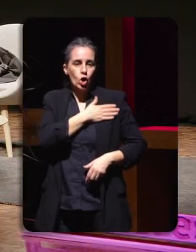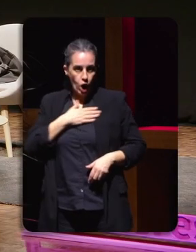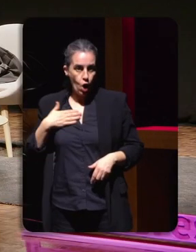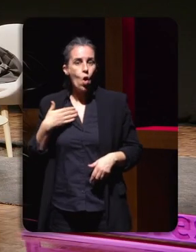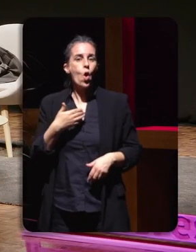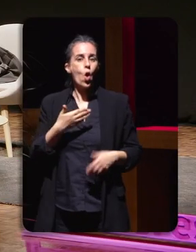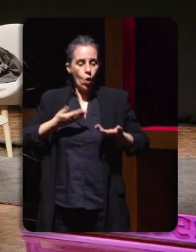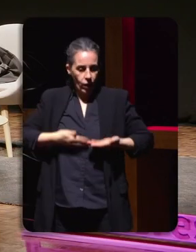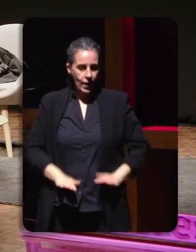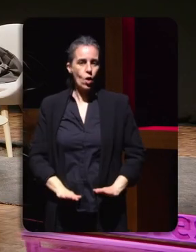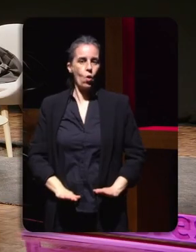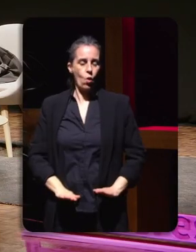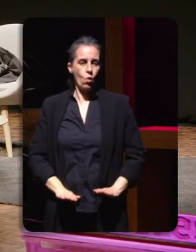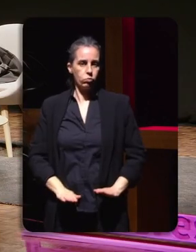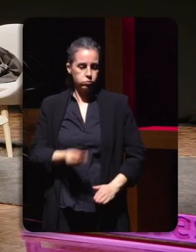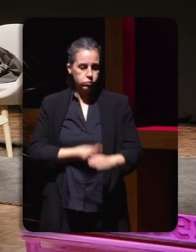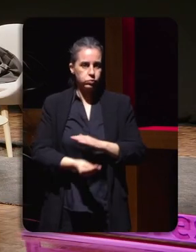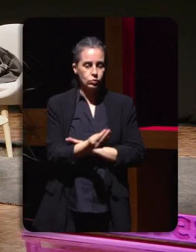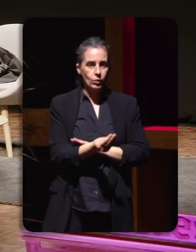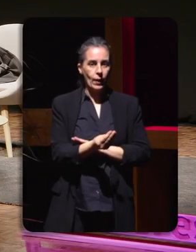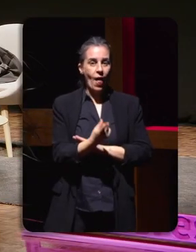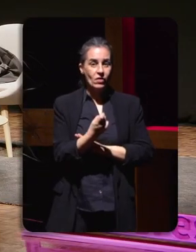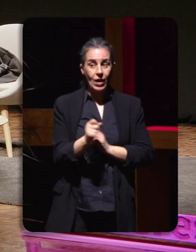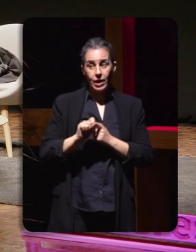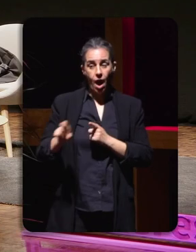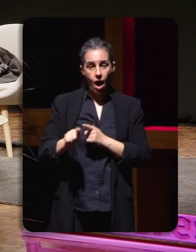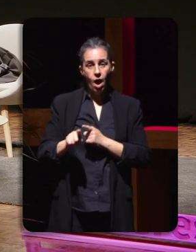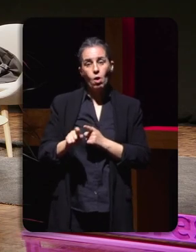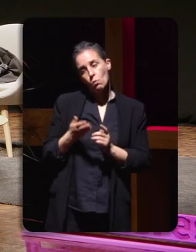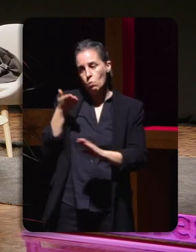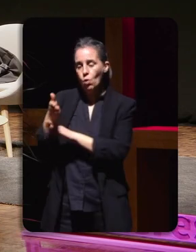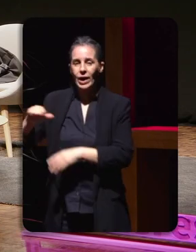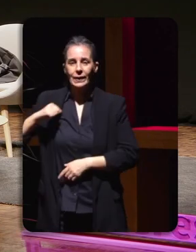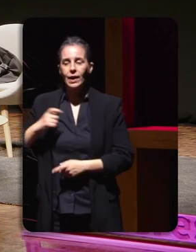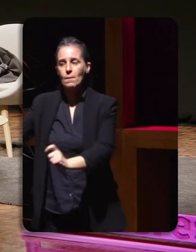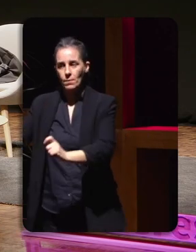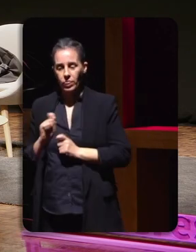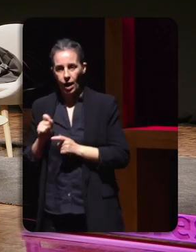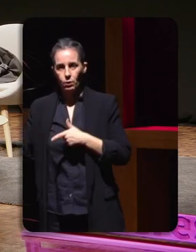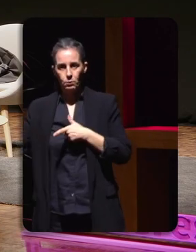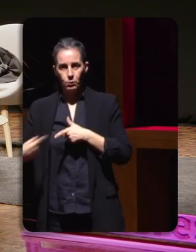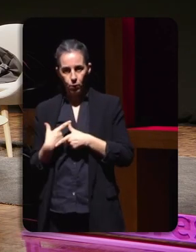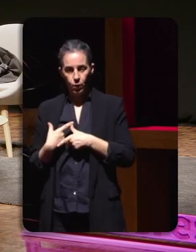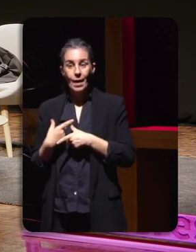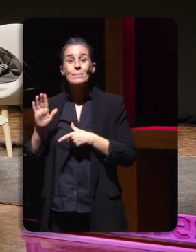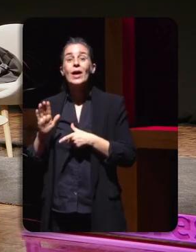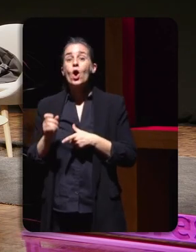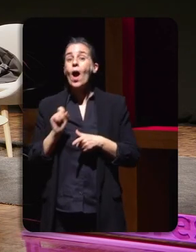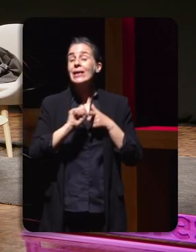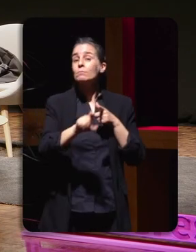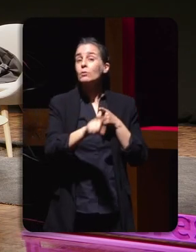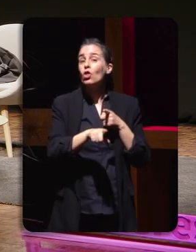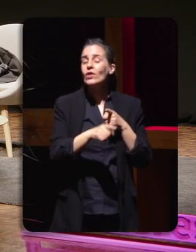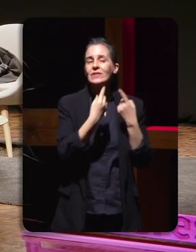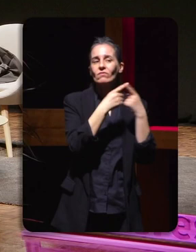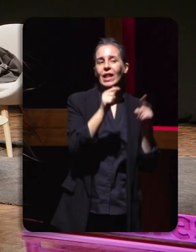espermatozoide Pues voy a una clínica y me lo dan pero esos espermatozoides son distintos aquí que en Francia fijaros que estamos cerca